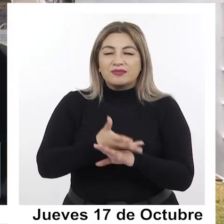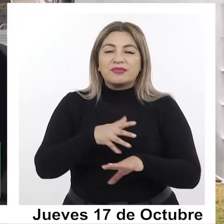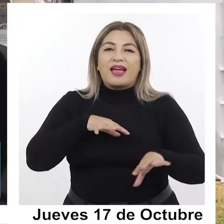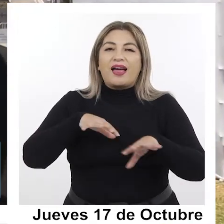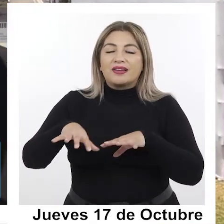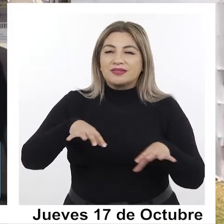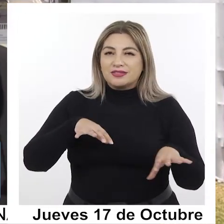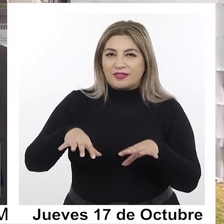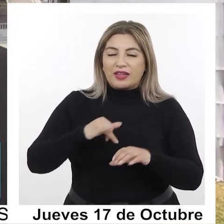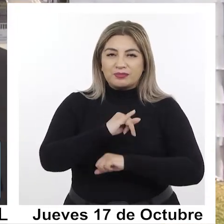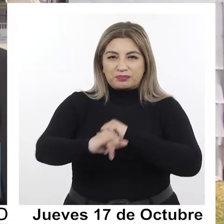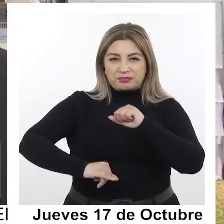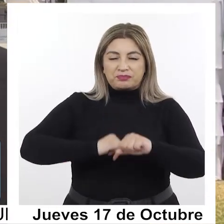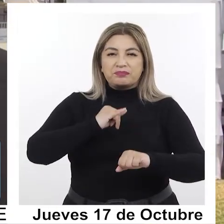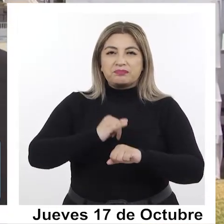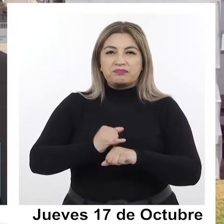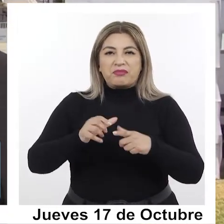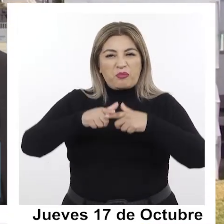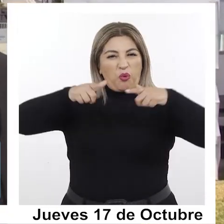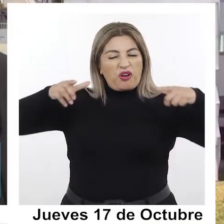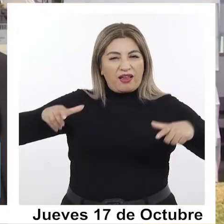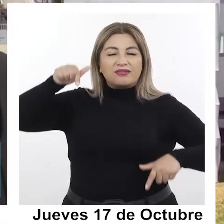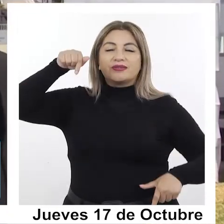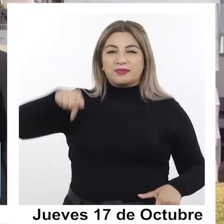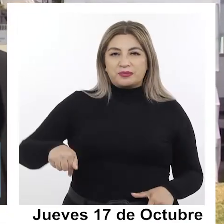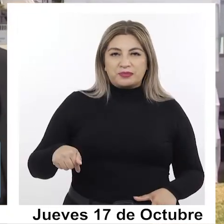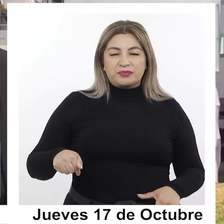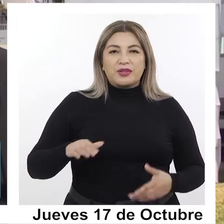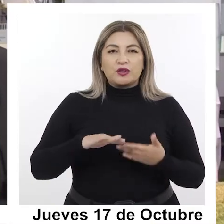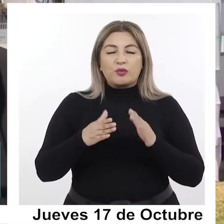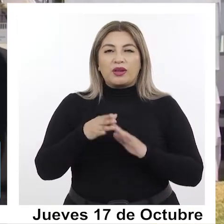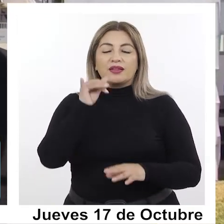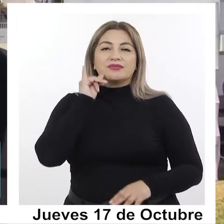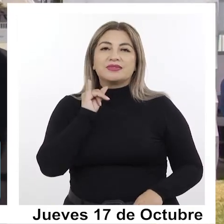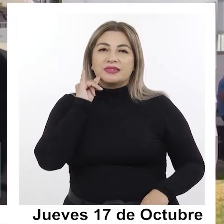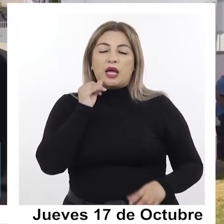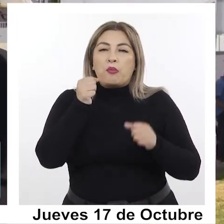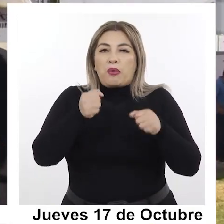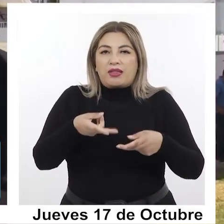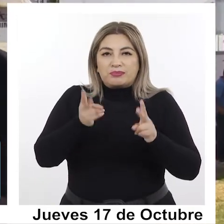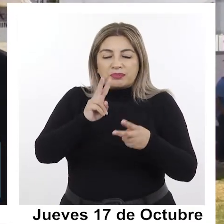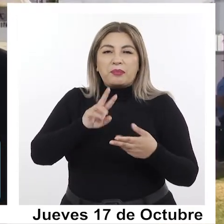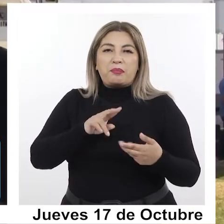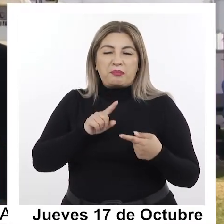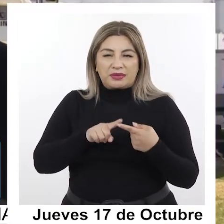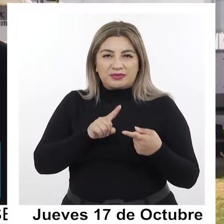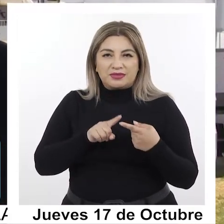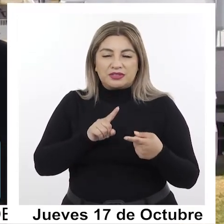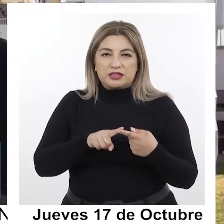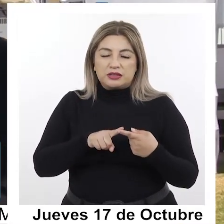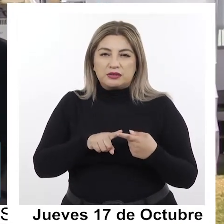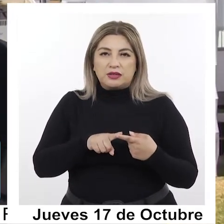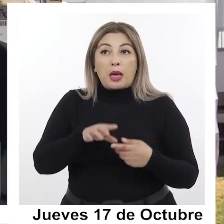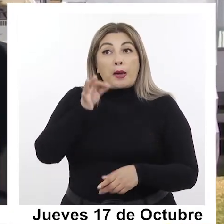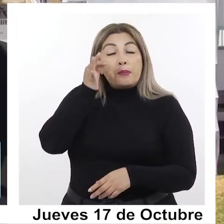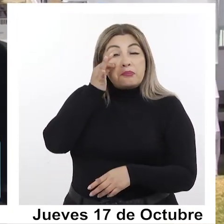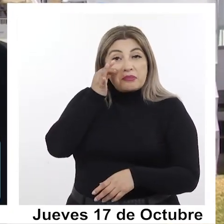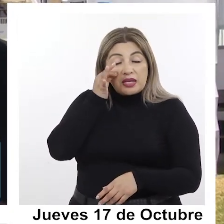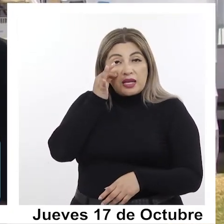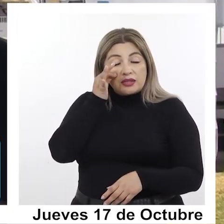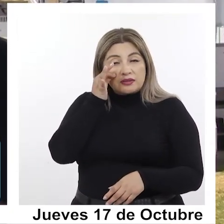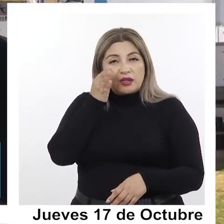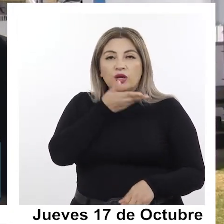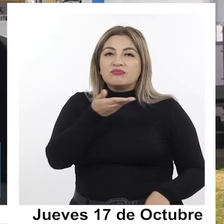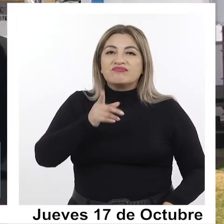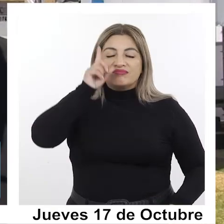actividades, de eventos internacionales de gran envergadura, donde la comunidad iquiqueña puede participar, tanto viendo este espectáculo, porque como